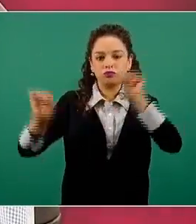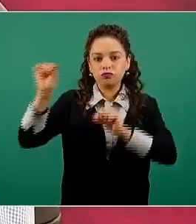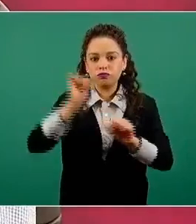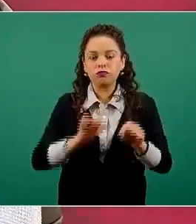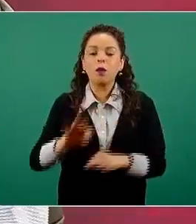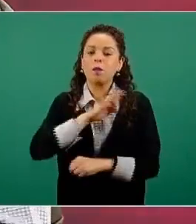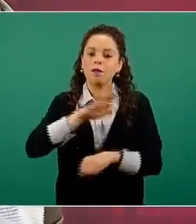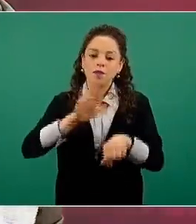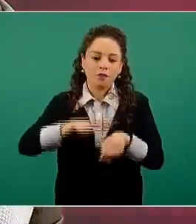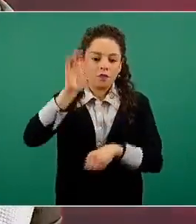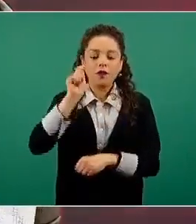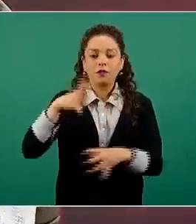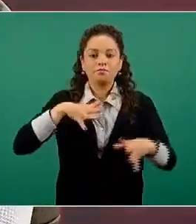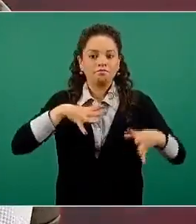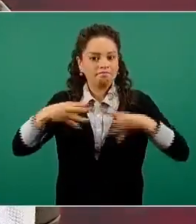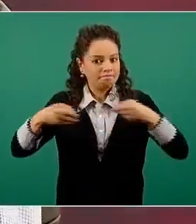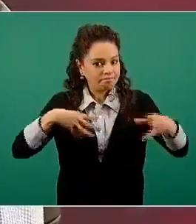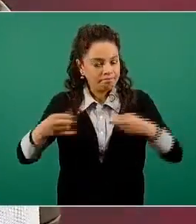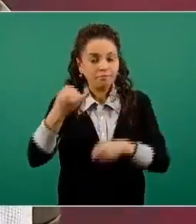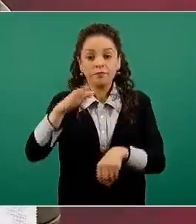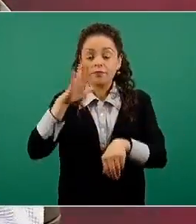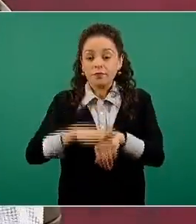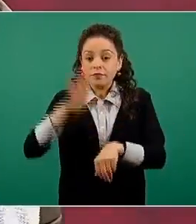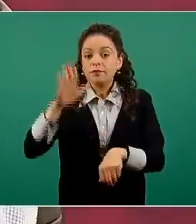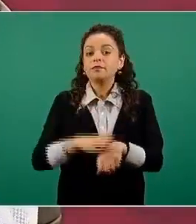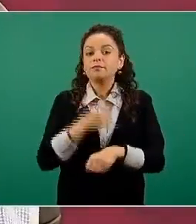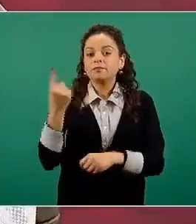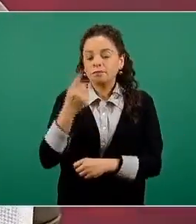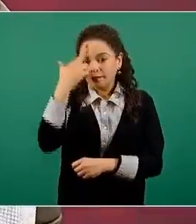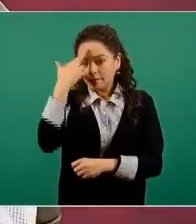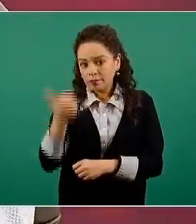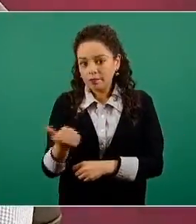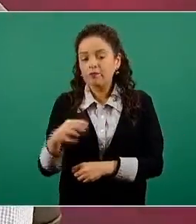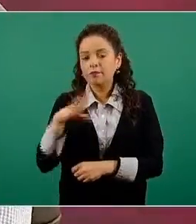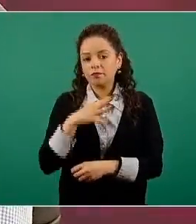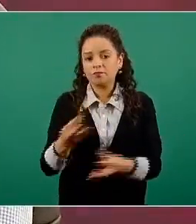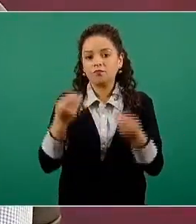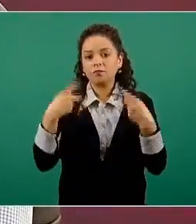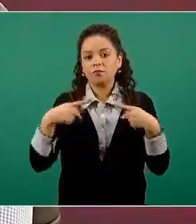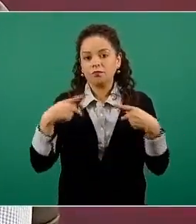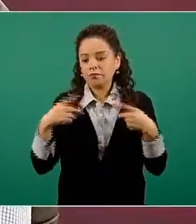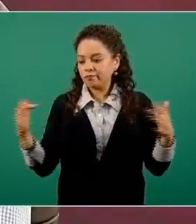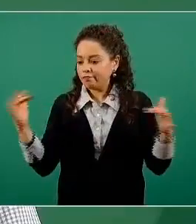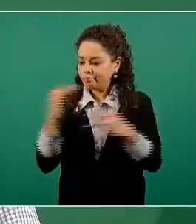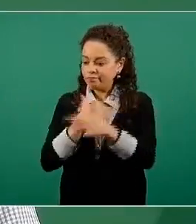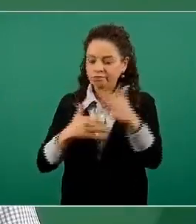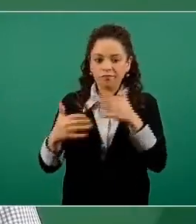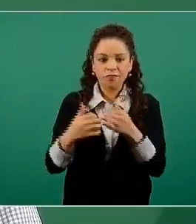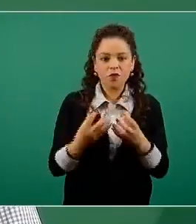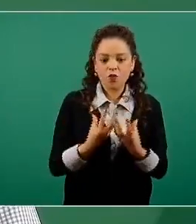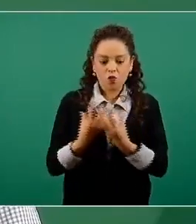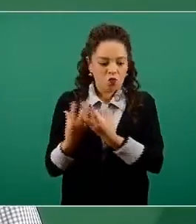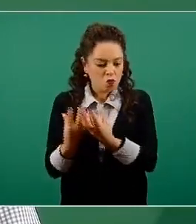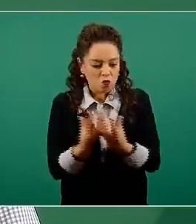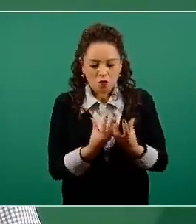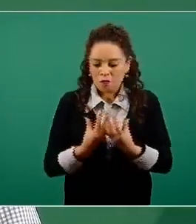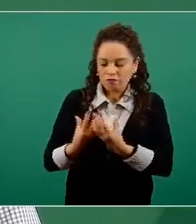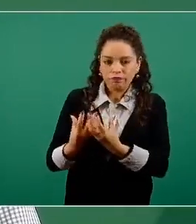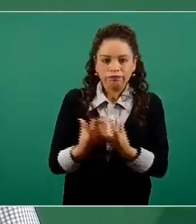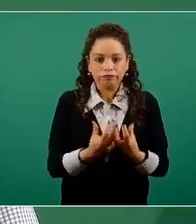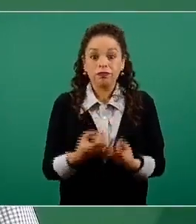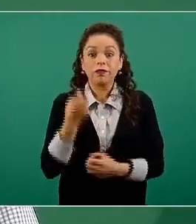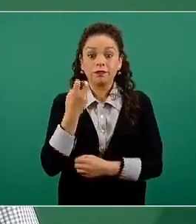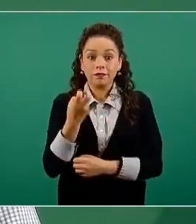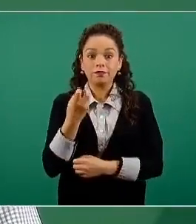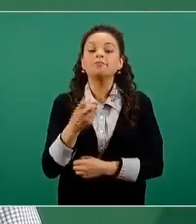la transmisión, sobre todo cuando tenemos personas congregadas o cercas entre ellas, y entonces esto contribuye a que se